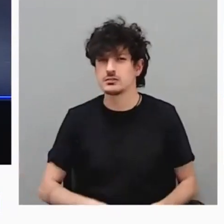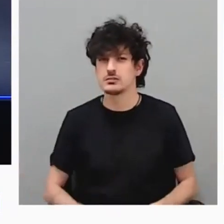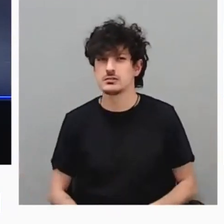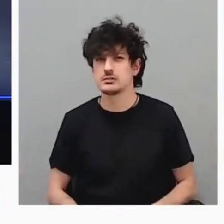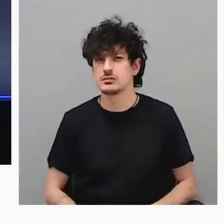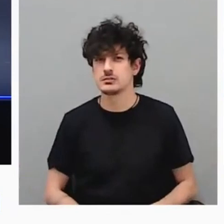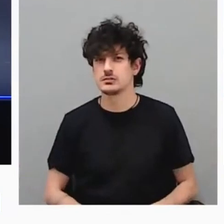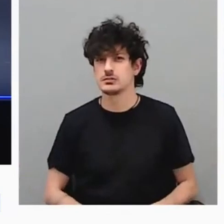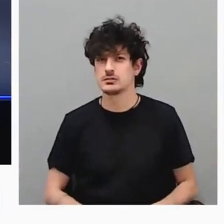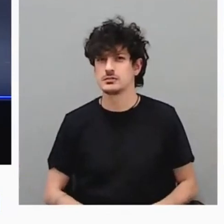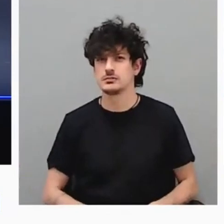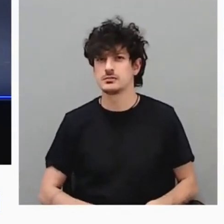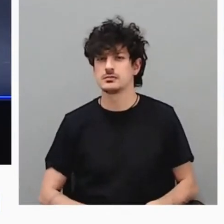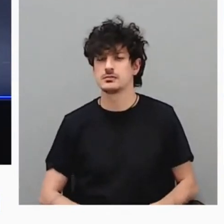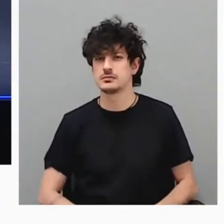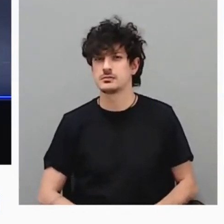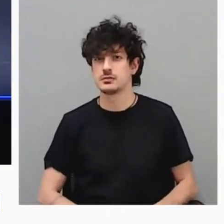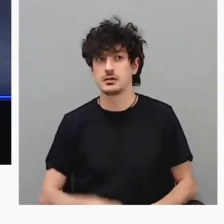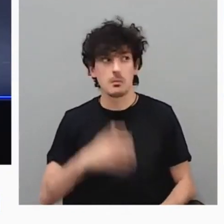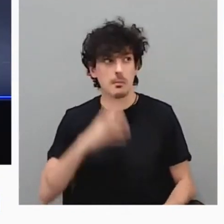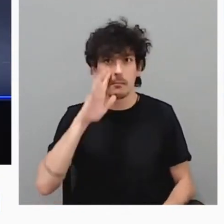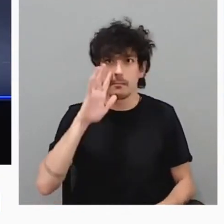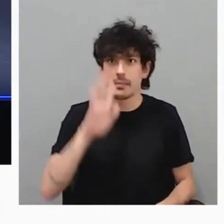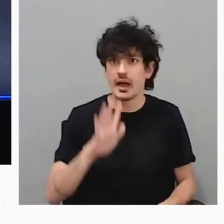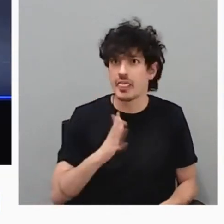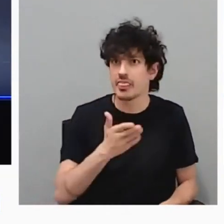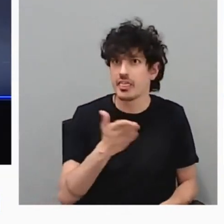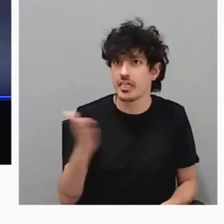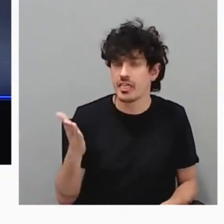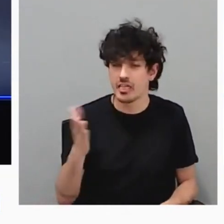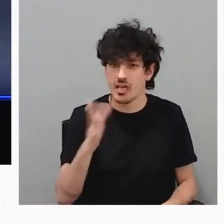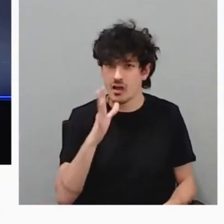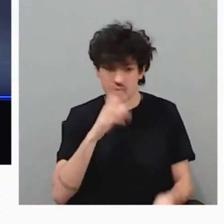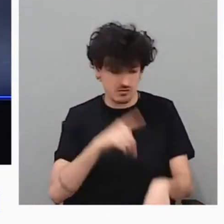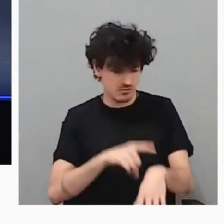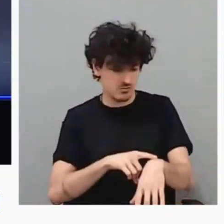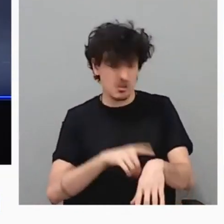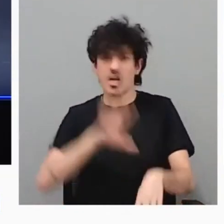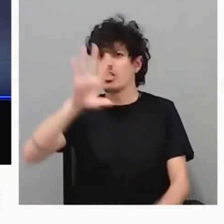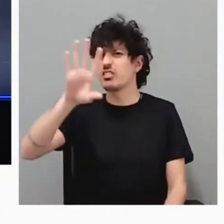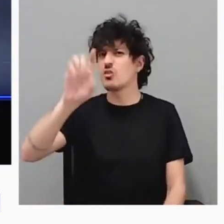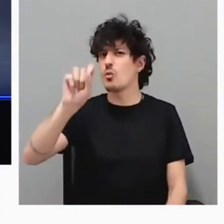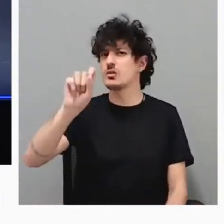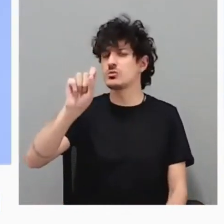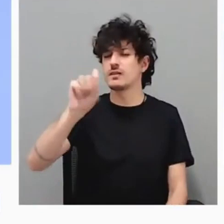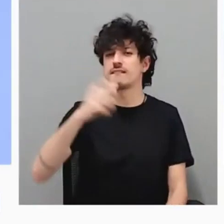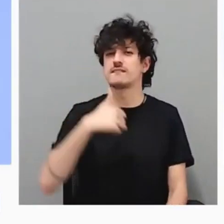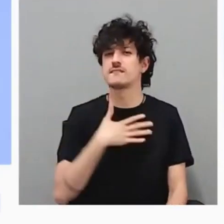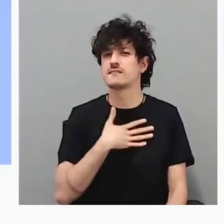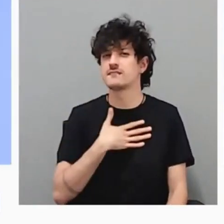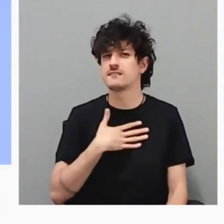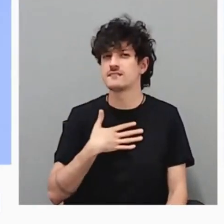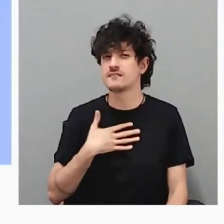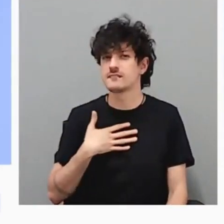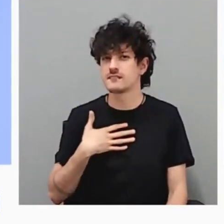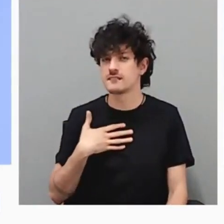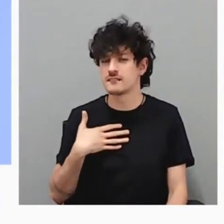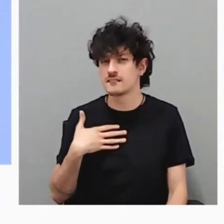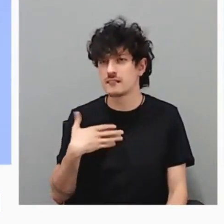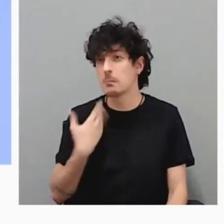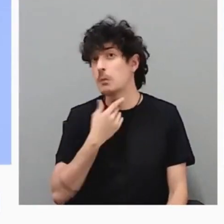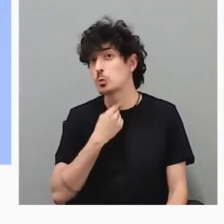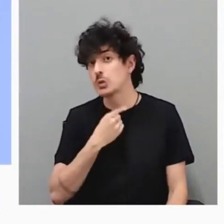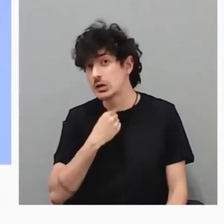¿no? Si os parece, estos últimos 5 minutos que nos quedan, a mí me gustaría que entre todos, ¿no?,